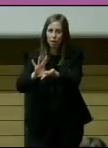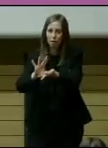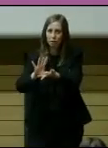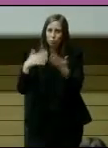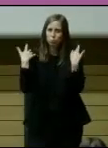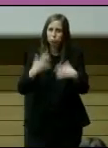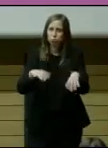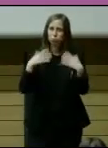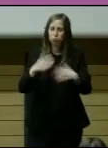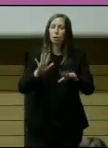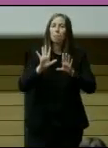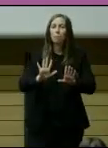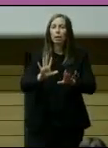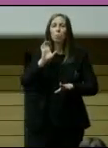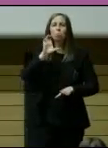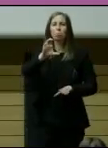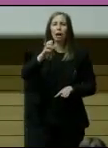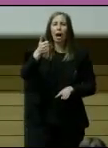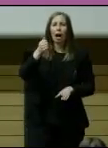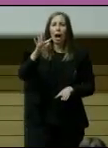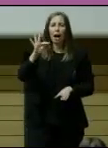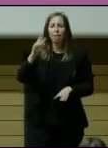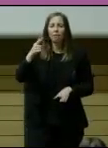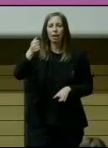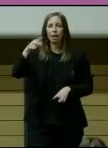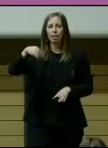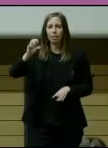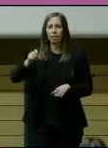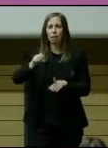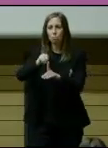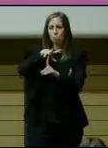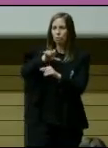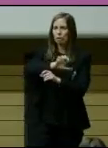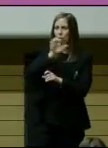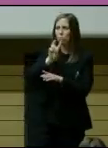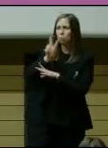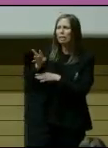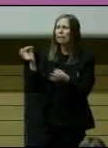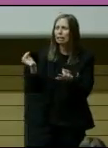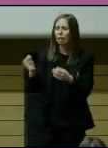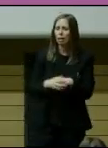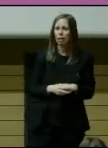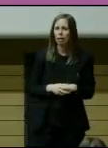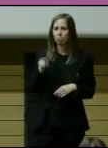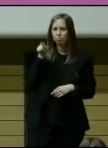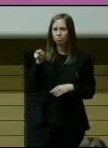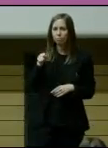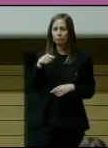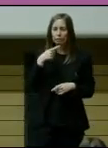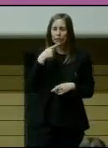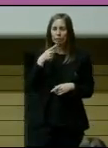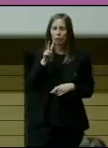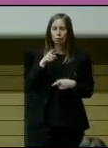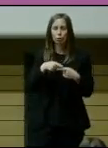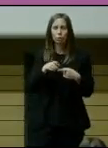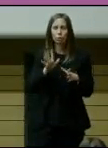total. Pero Afganistán, nosotros desde la cosmovisión europea lo vemos como... tengo diferentes cosas. La predicción